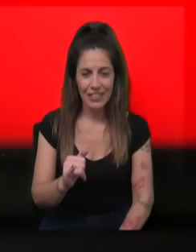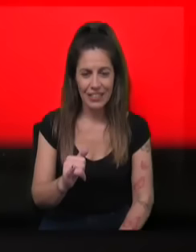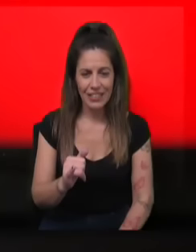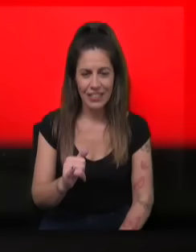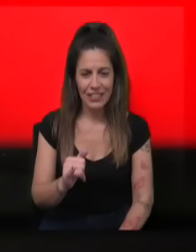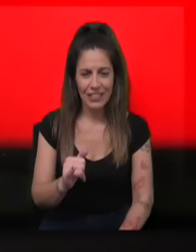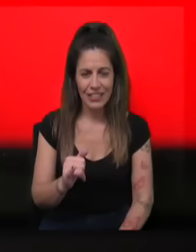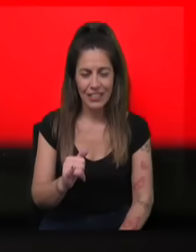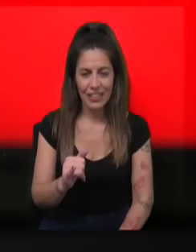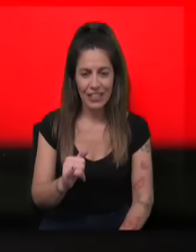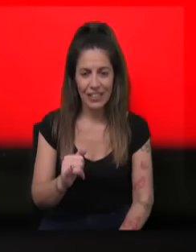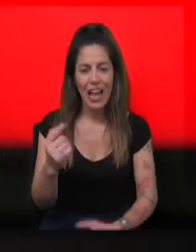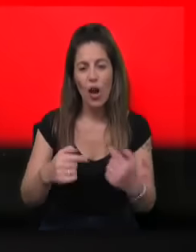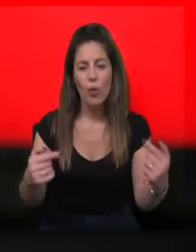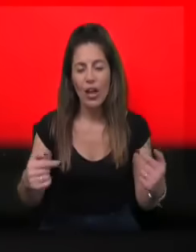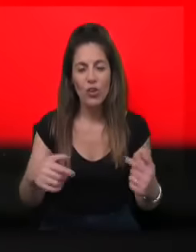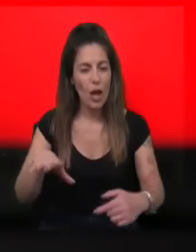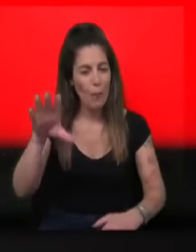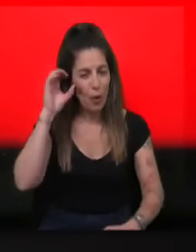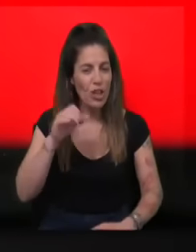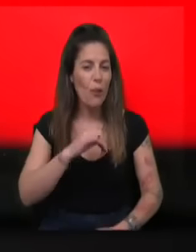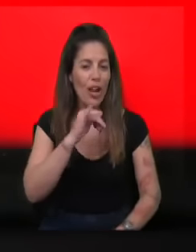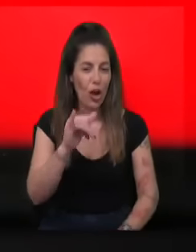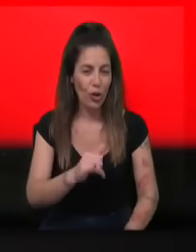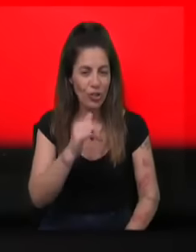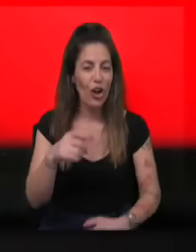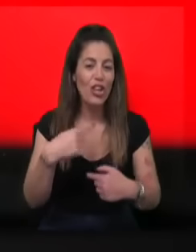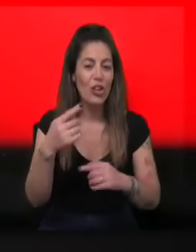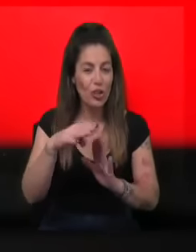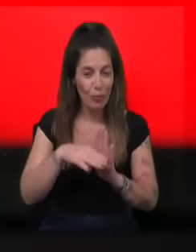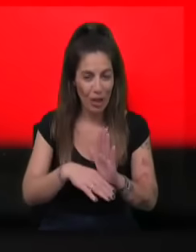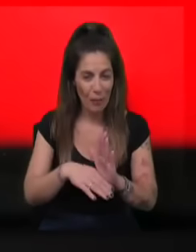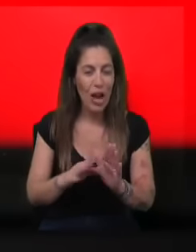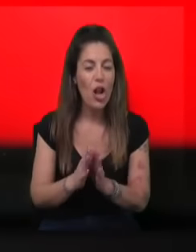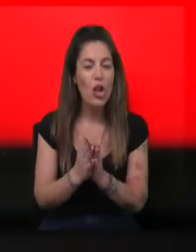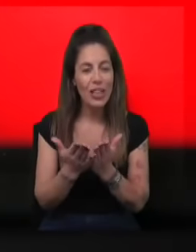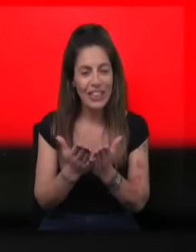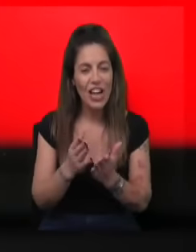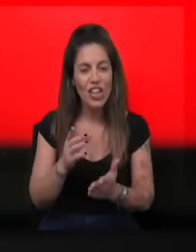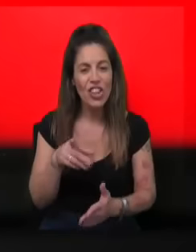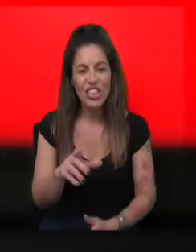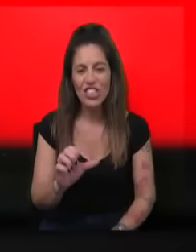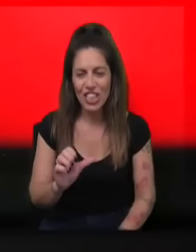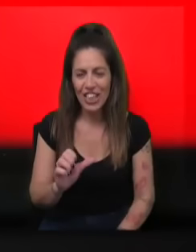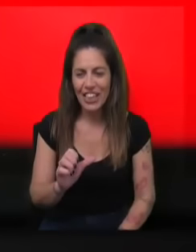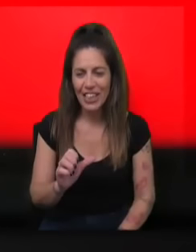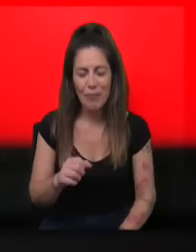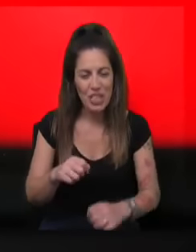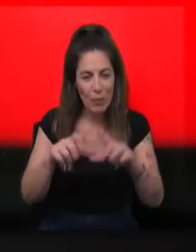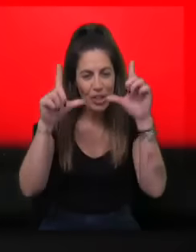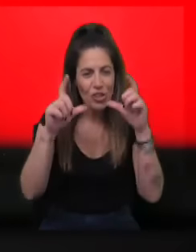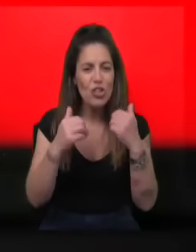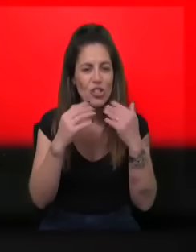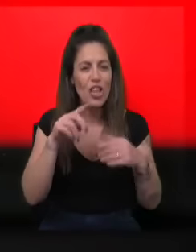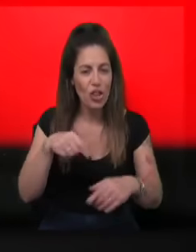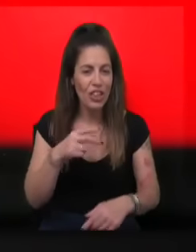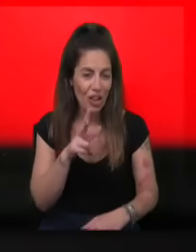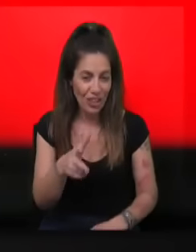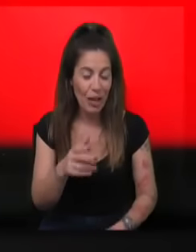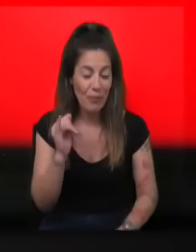este algunas cosas me acuerdo de haberlas comentado en algún otro programa pero lo del Diario del Che me llama la atención porque no sé donde lo dije pero es verdad